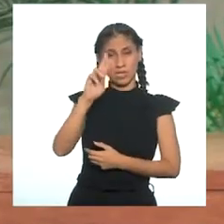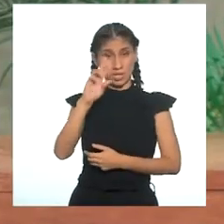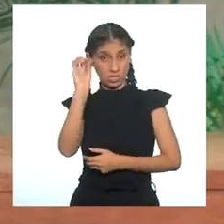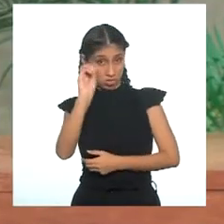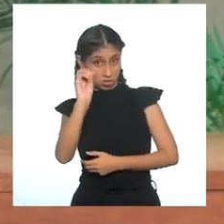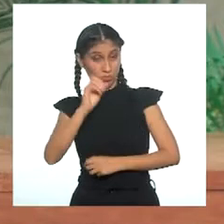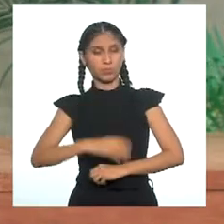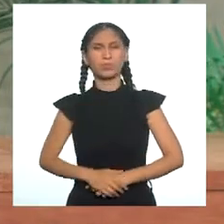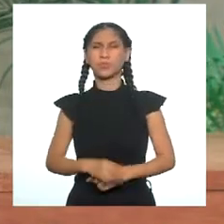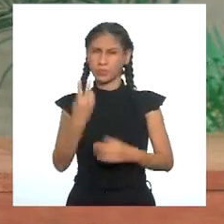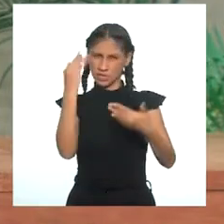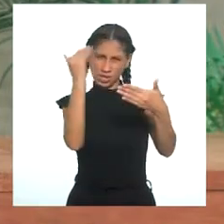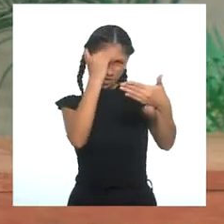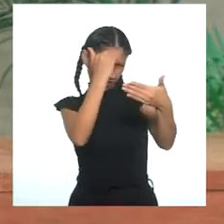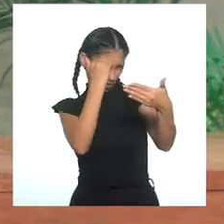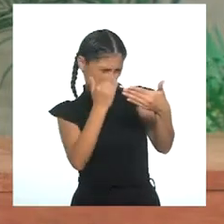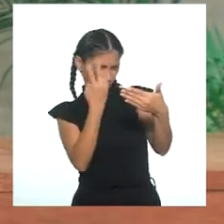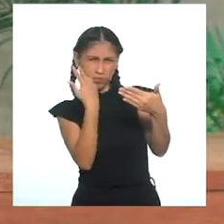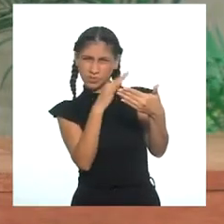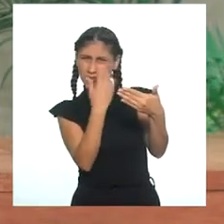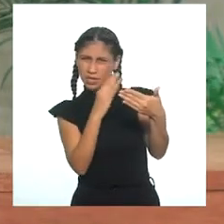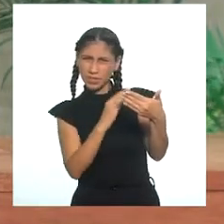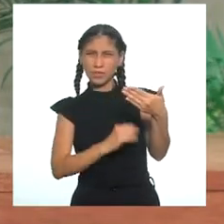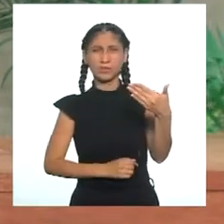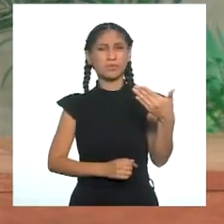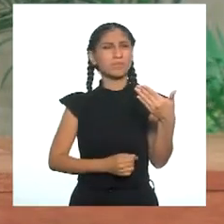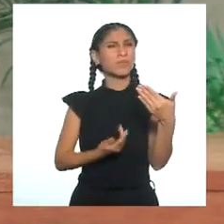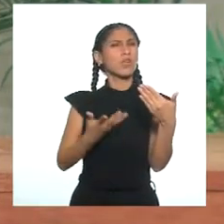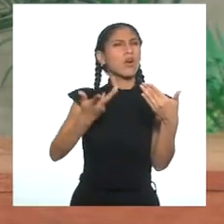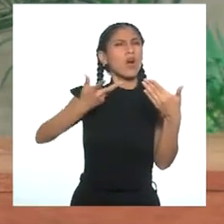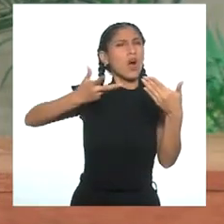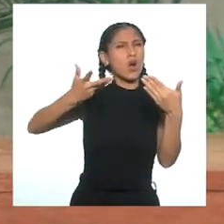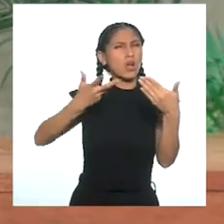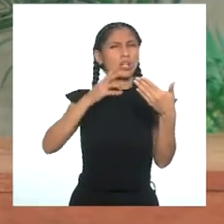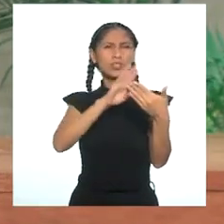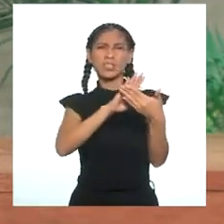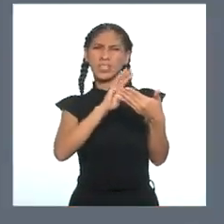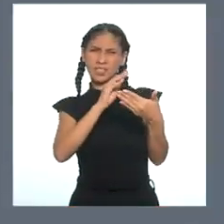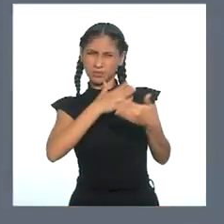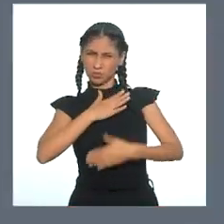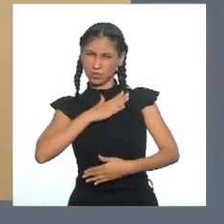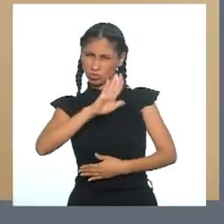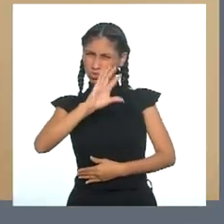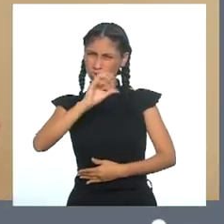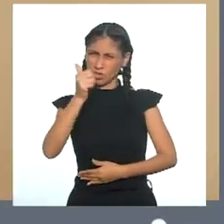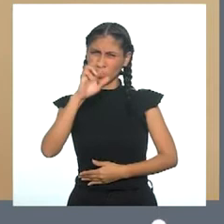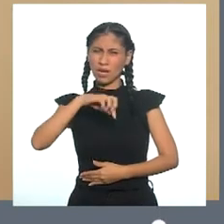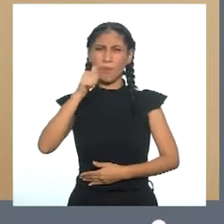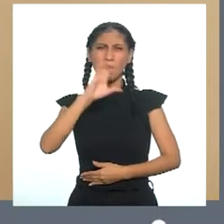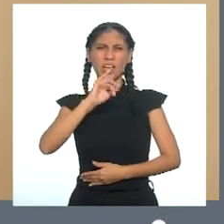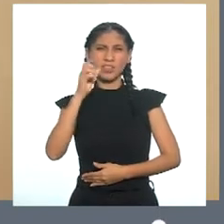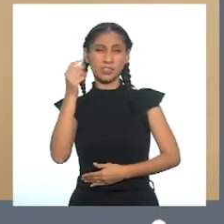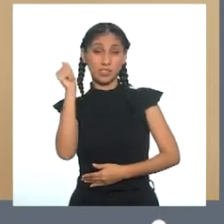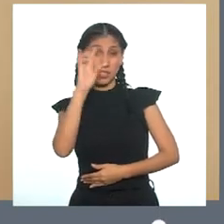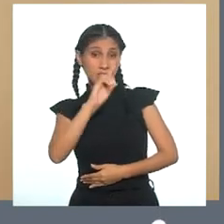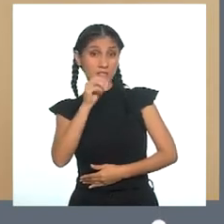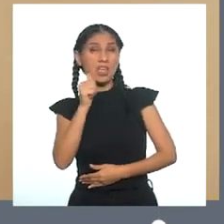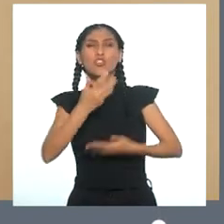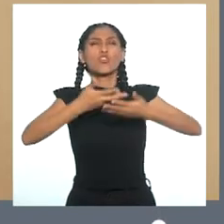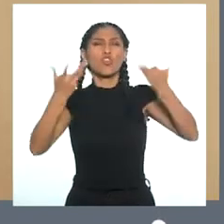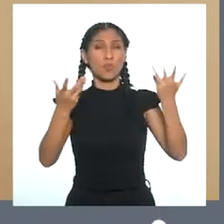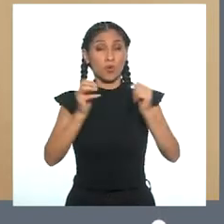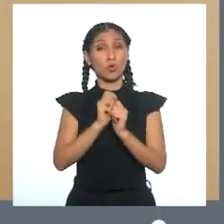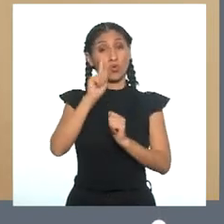el volumen de los recipientes de la tercera situación. ¿Cómo descubrimos su capacidad? Es muy sencillo. Un